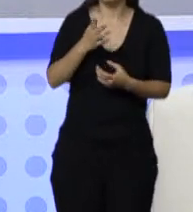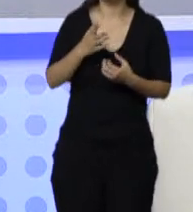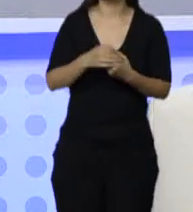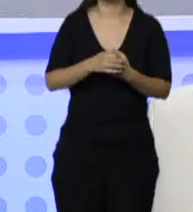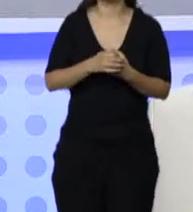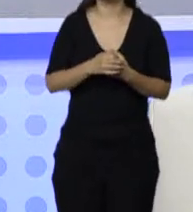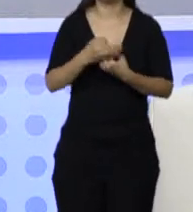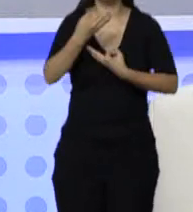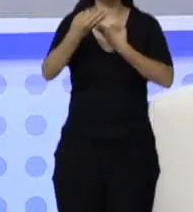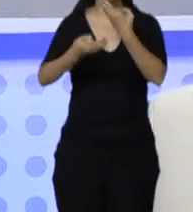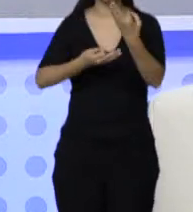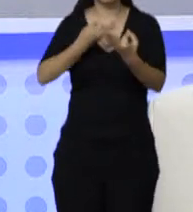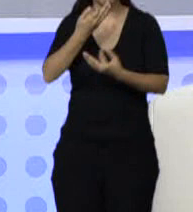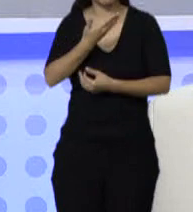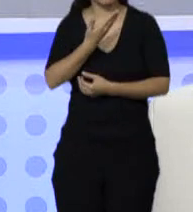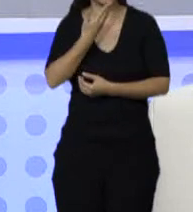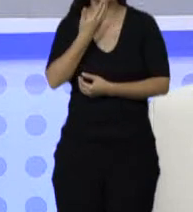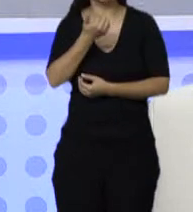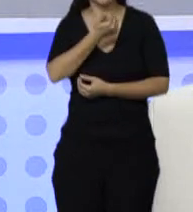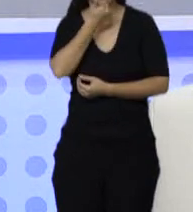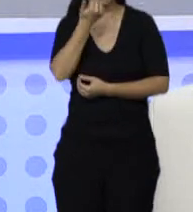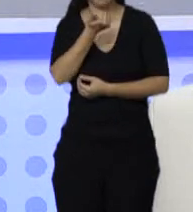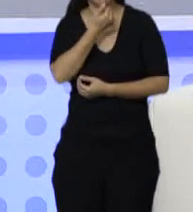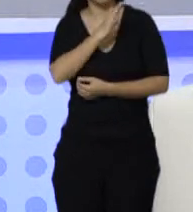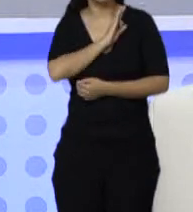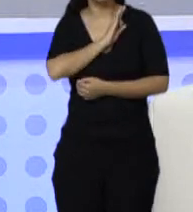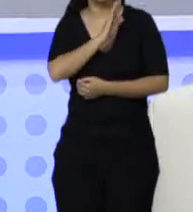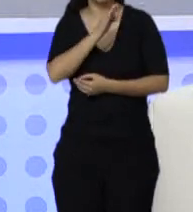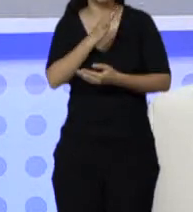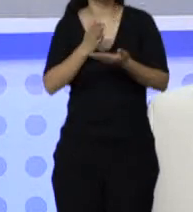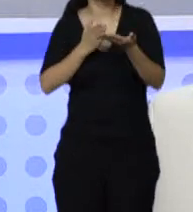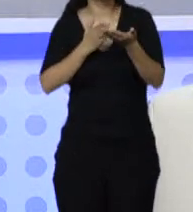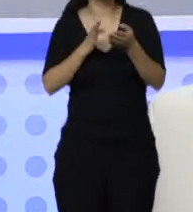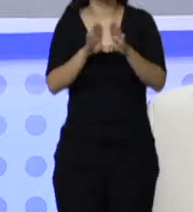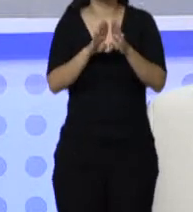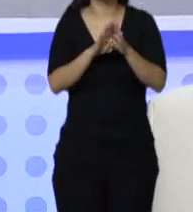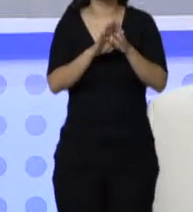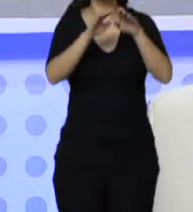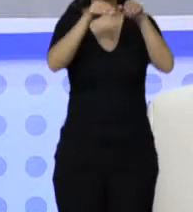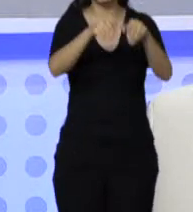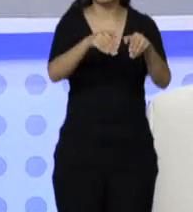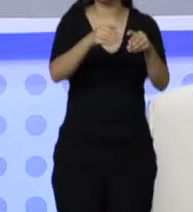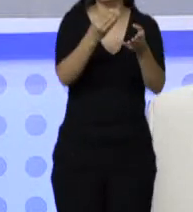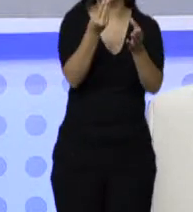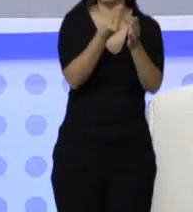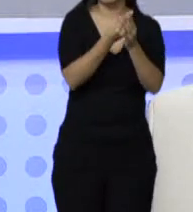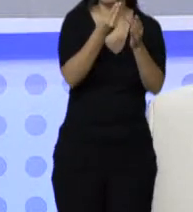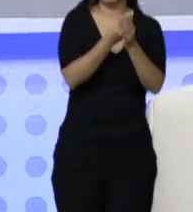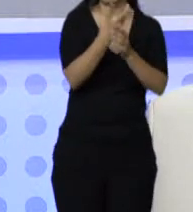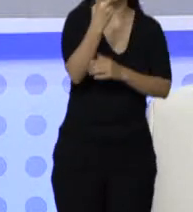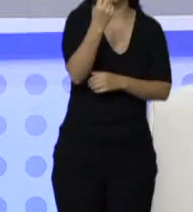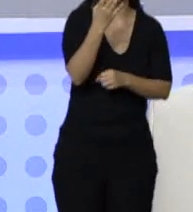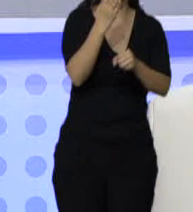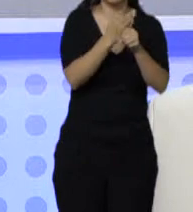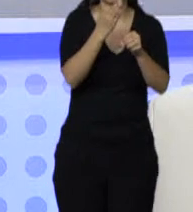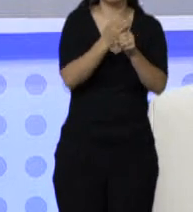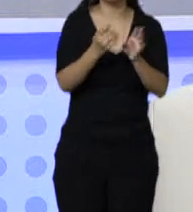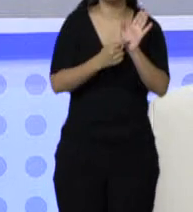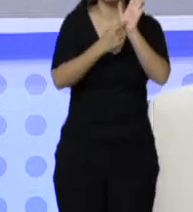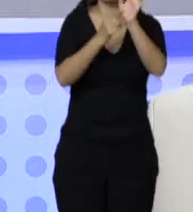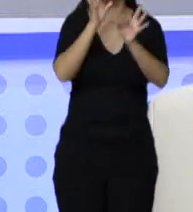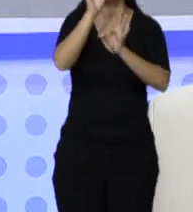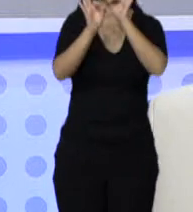acceso todos los alumnos tendrán acceso a estas clases por televisión pero vamos a ver esta primera entrega de nuestra compañera